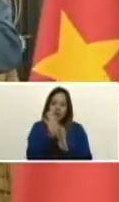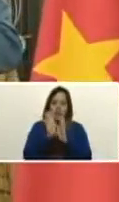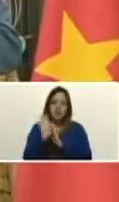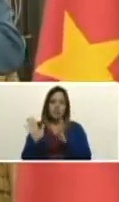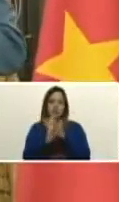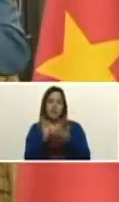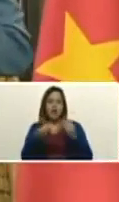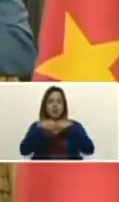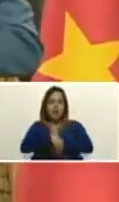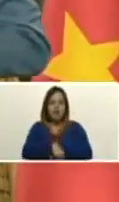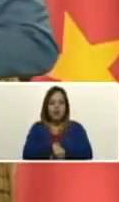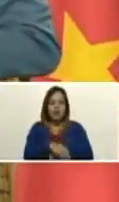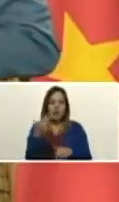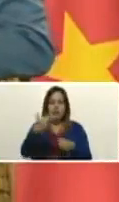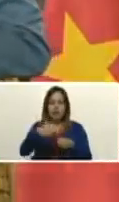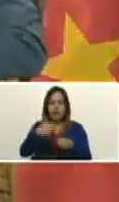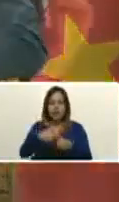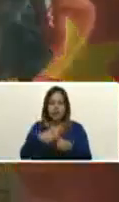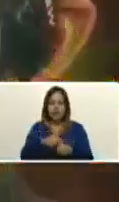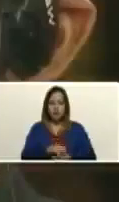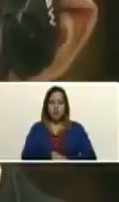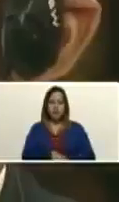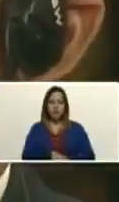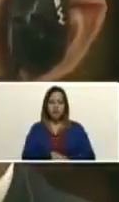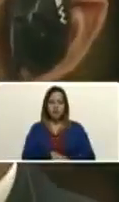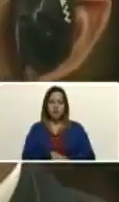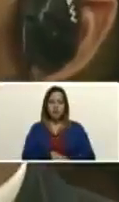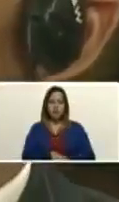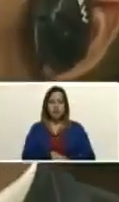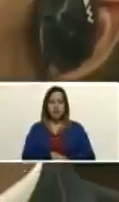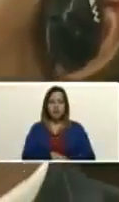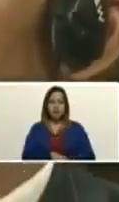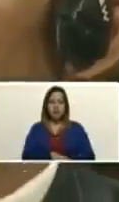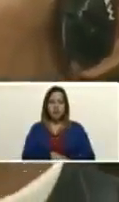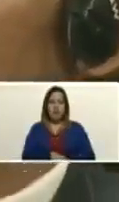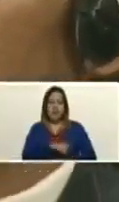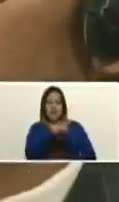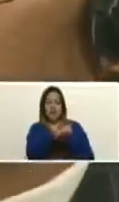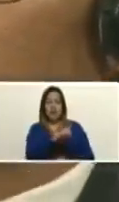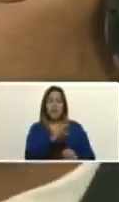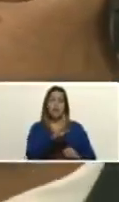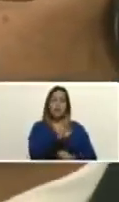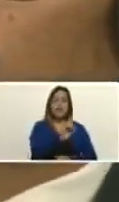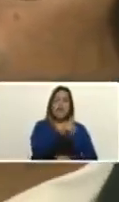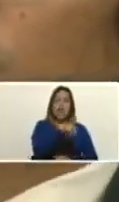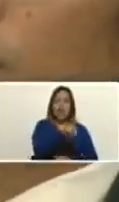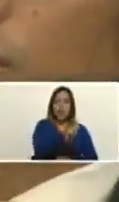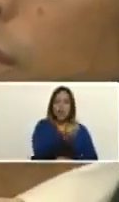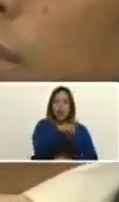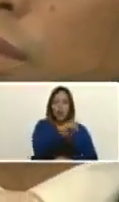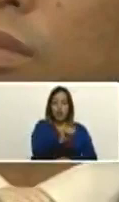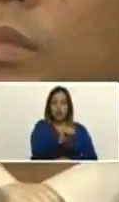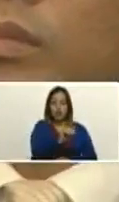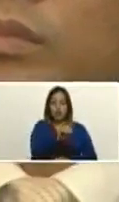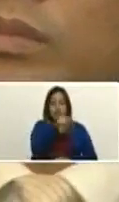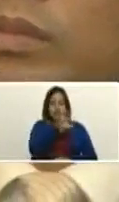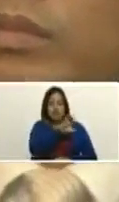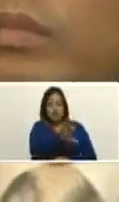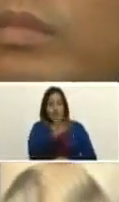cooperación petrolera entre PetroVietnam y PDVSA. Señor